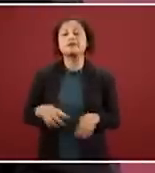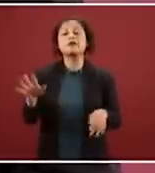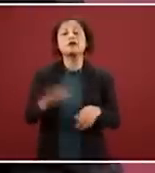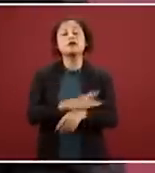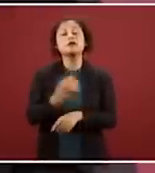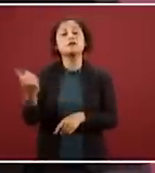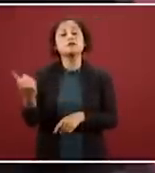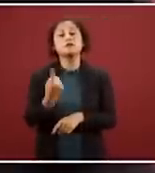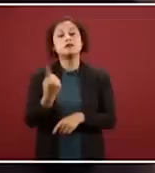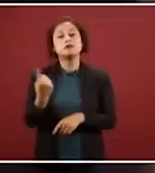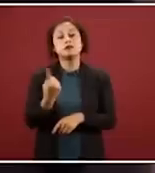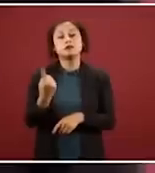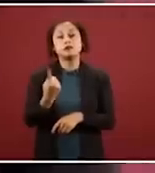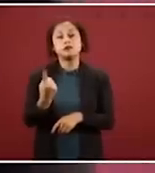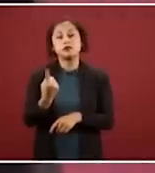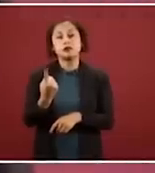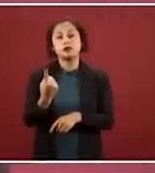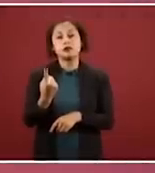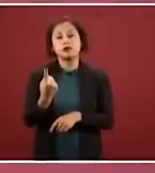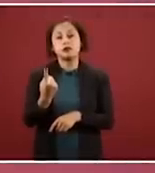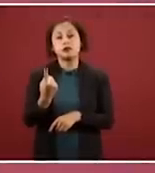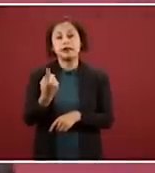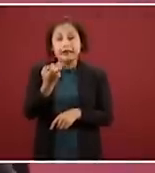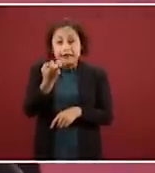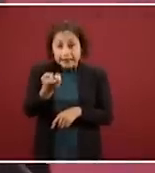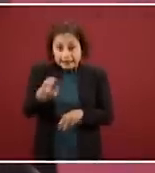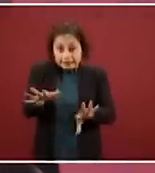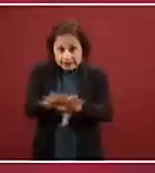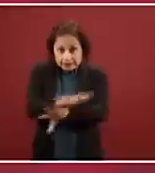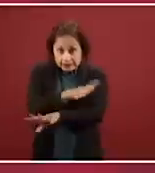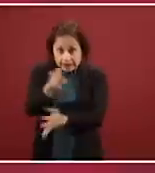obedece a la antigua política neoliberal.